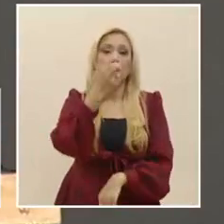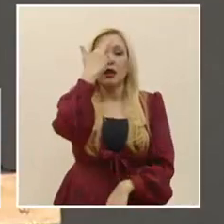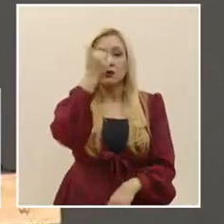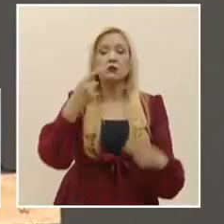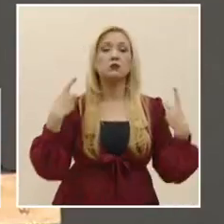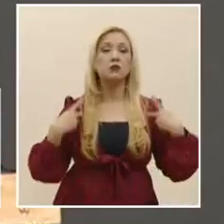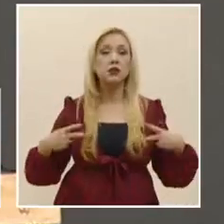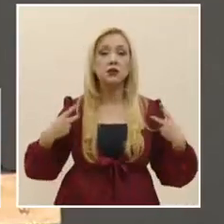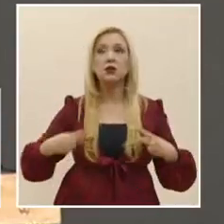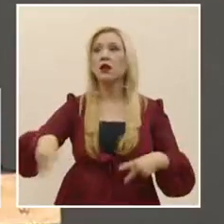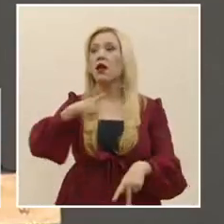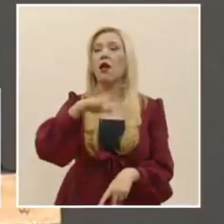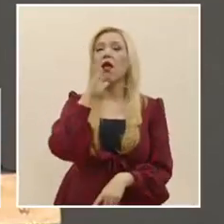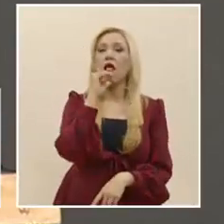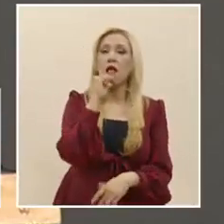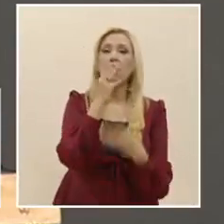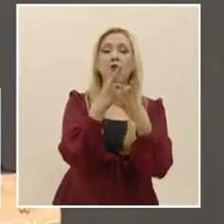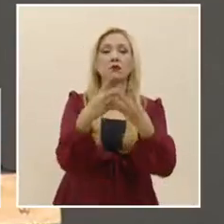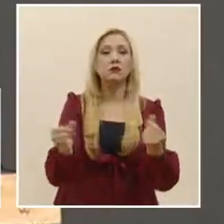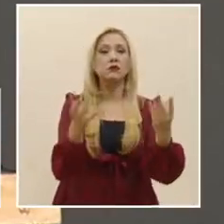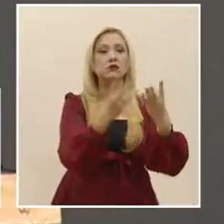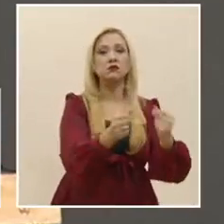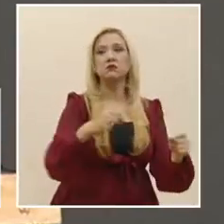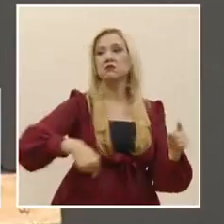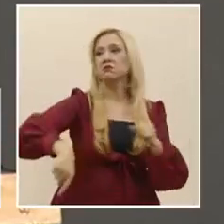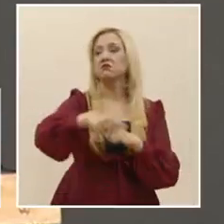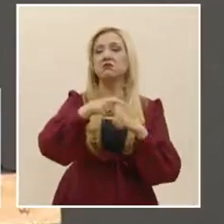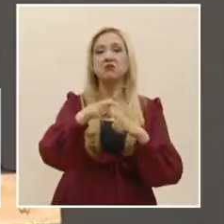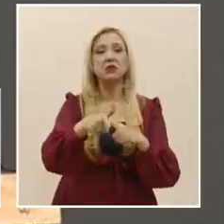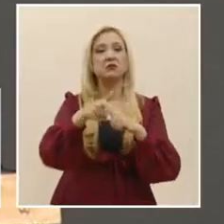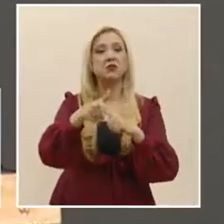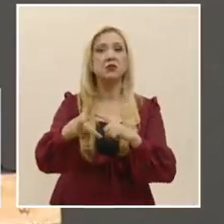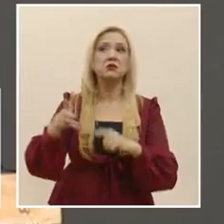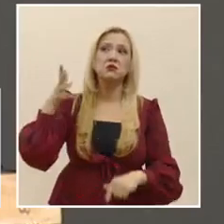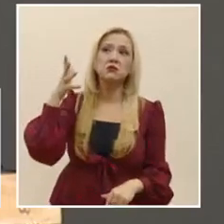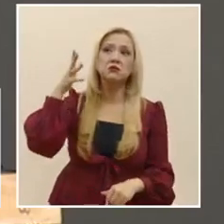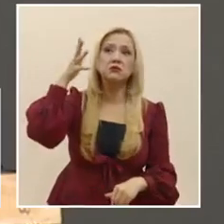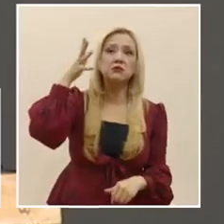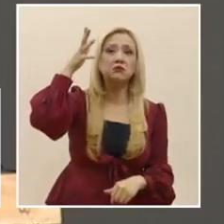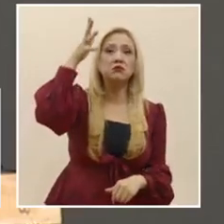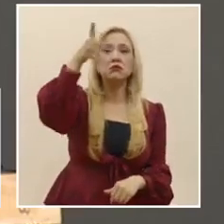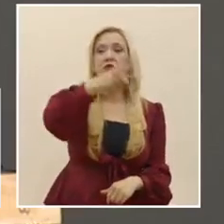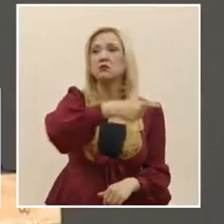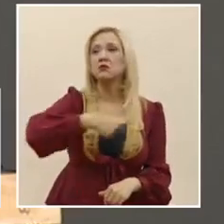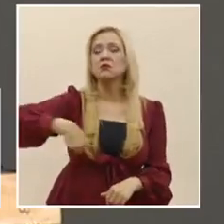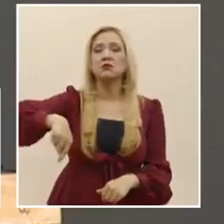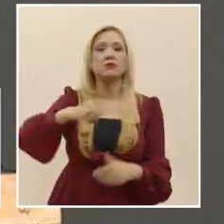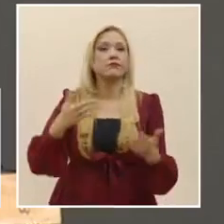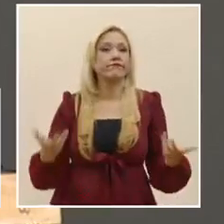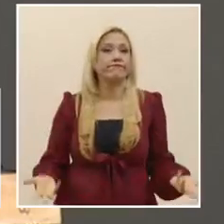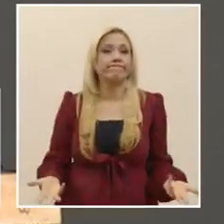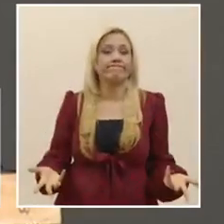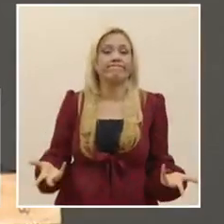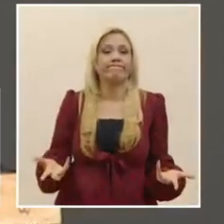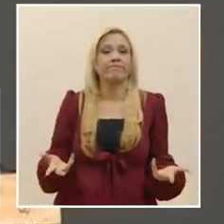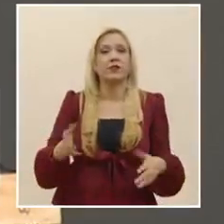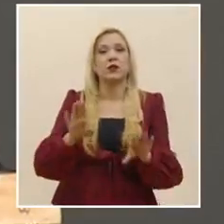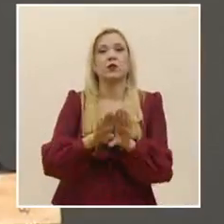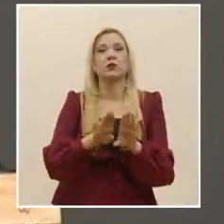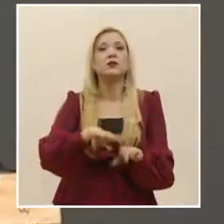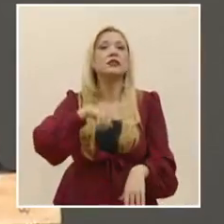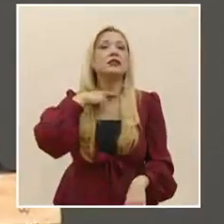rige el desarrollo político de los estados y el futuro de las sociedades se pone